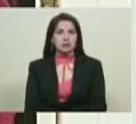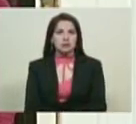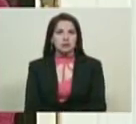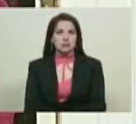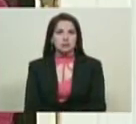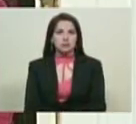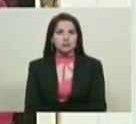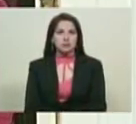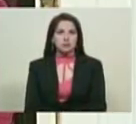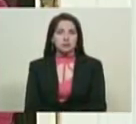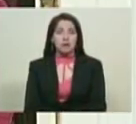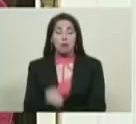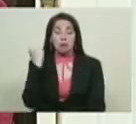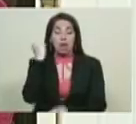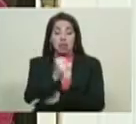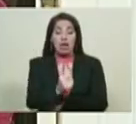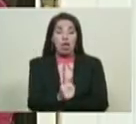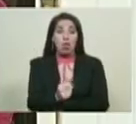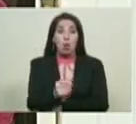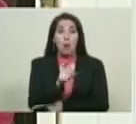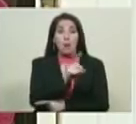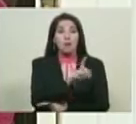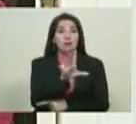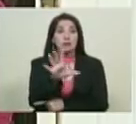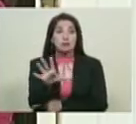La noticia, asesinados 15